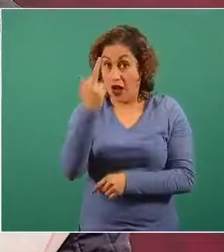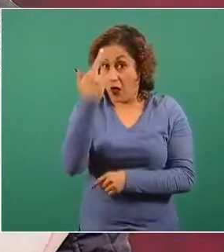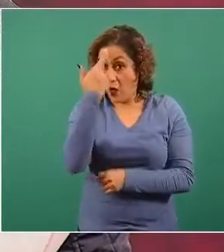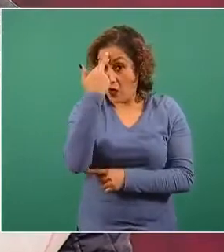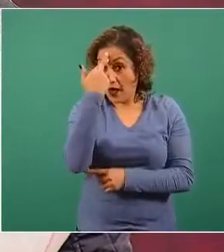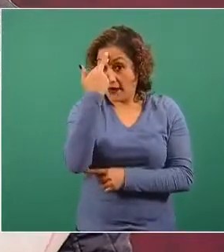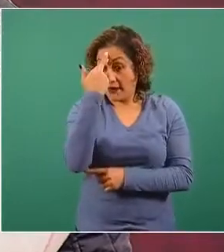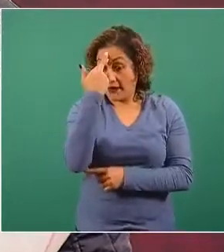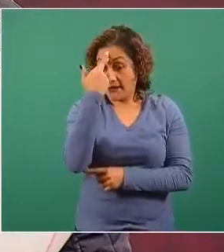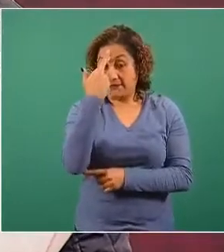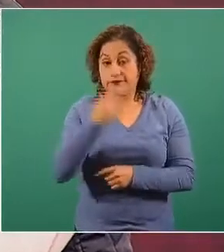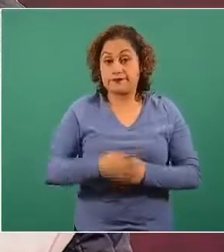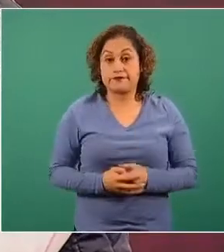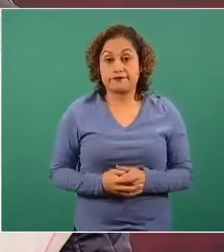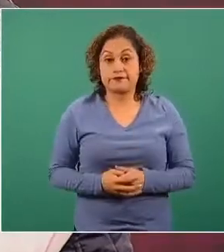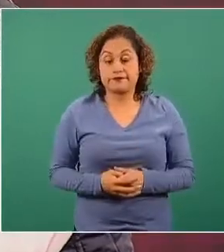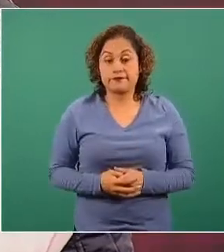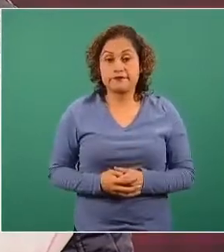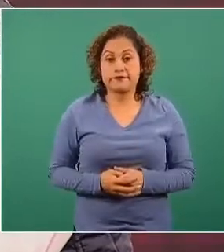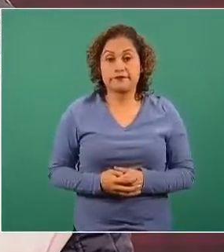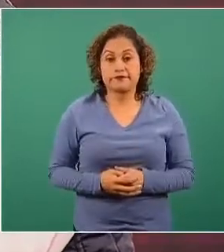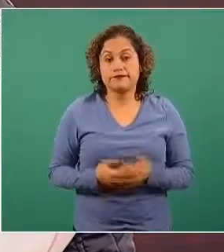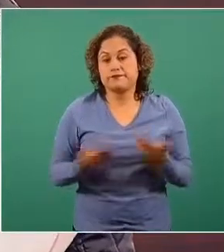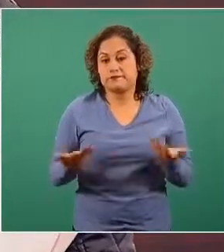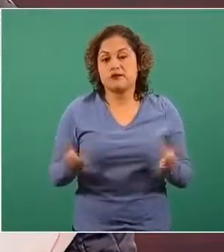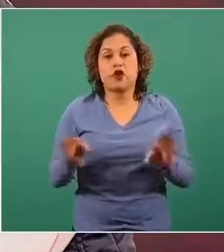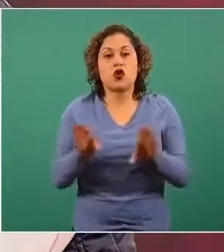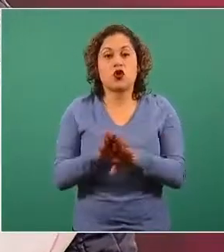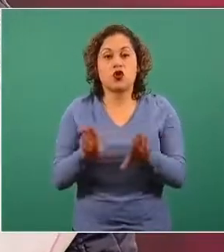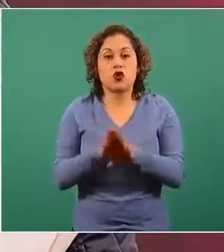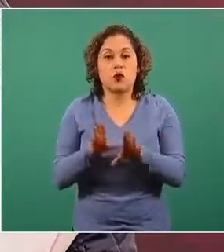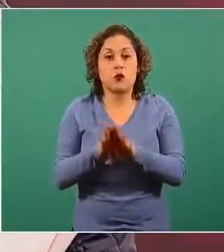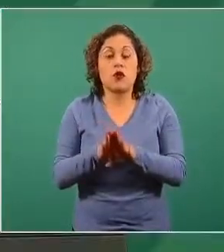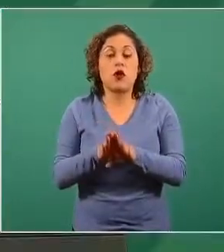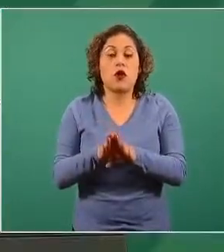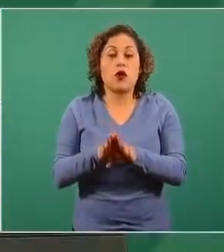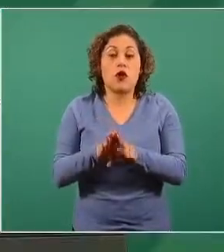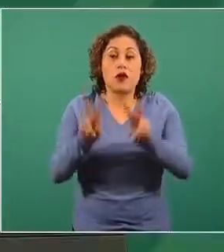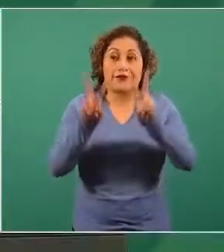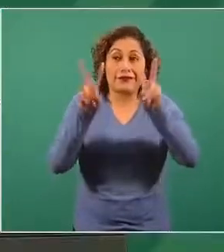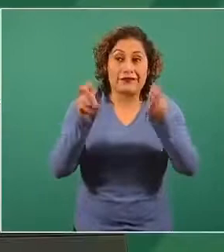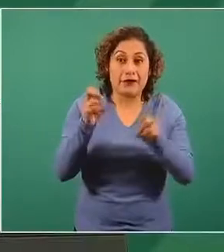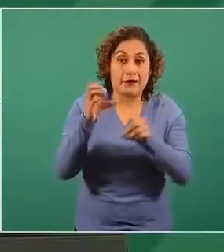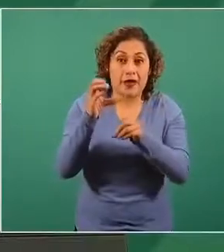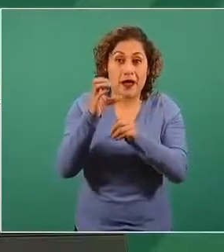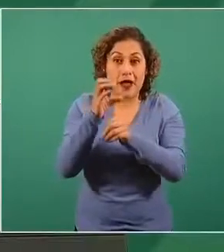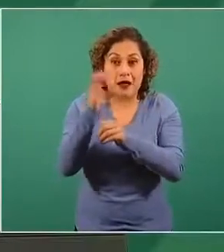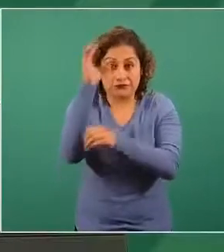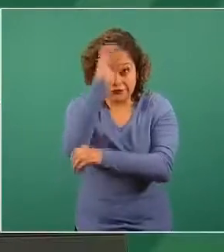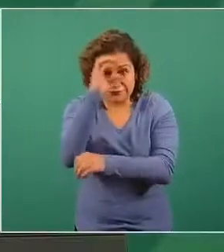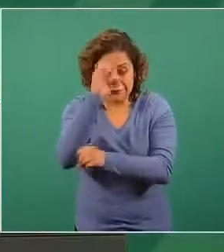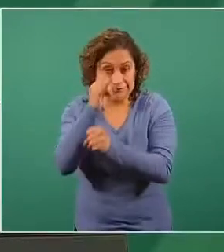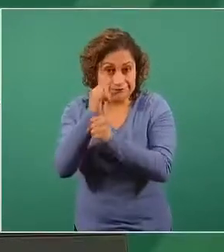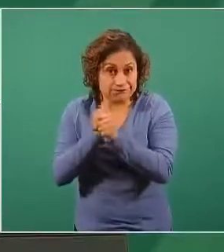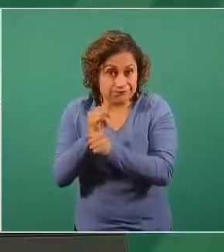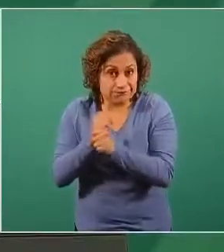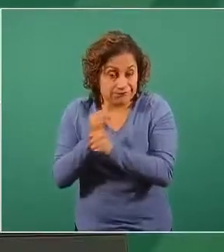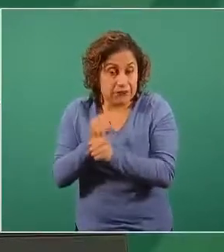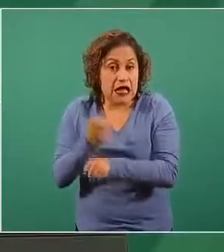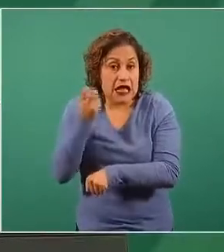poco es absoluto. Hay muchas cosas que hay que analizar caso por caso, pero sí hay cuestiones que